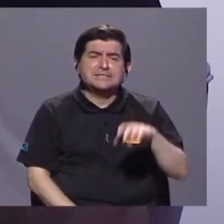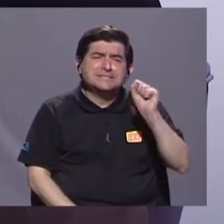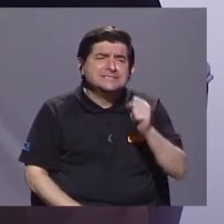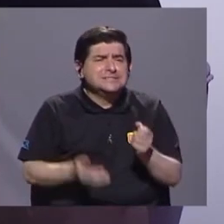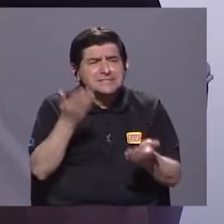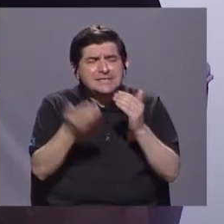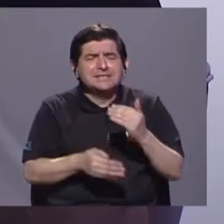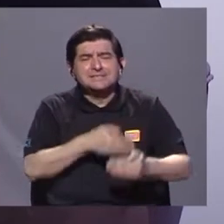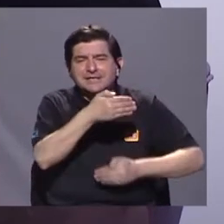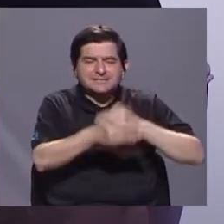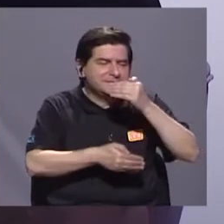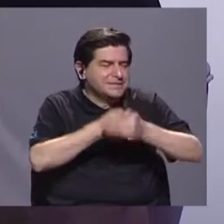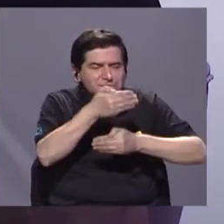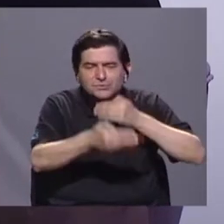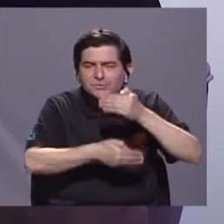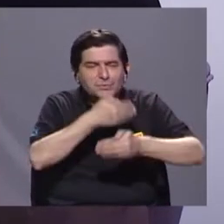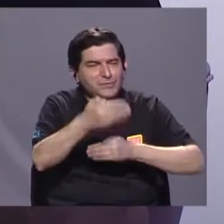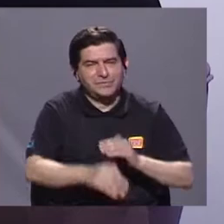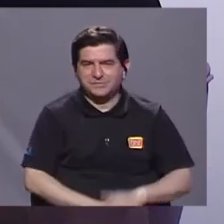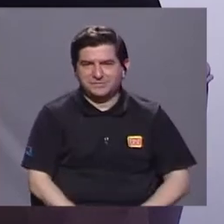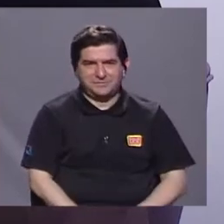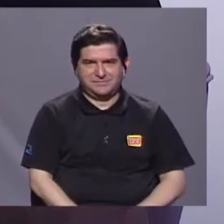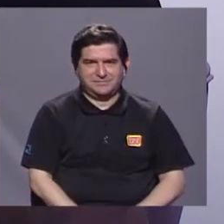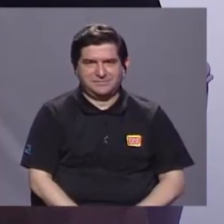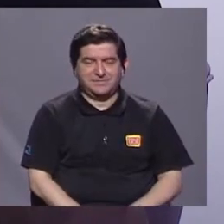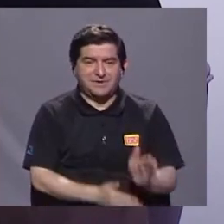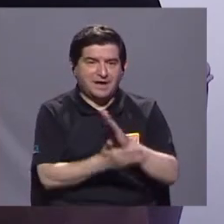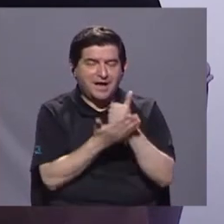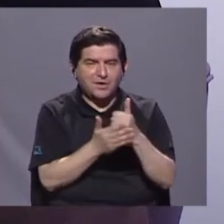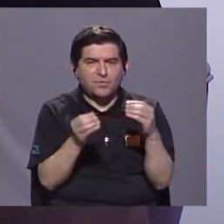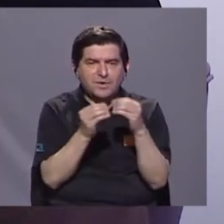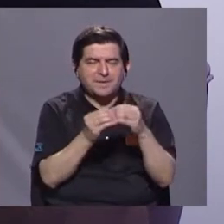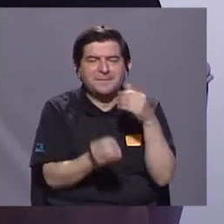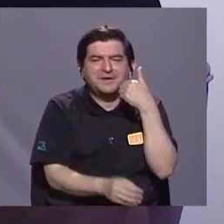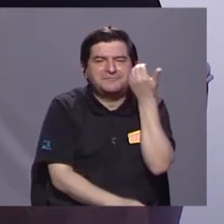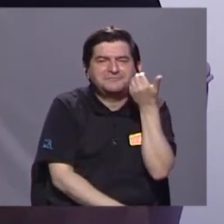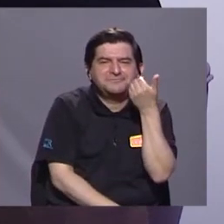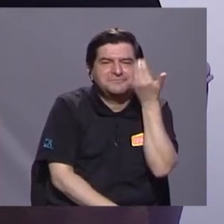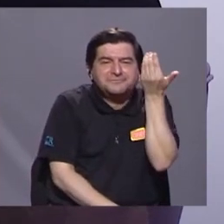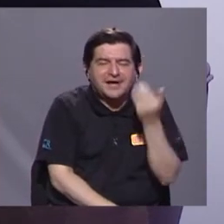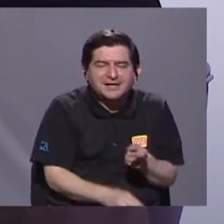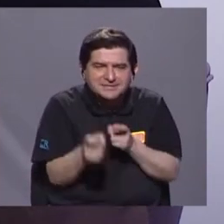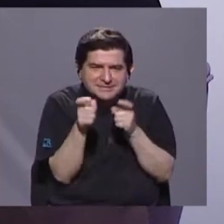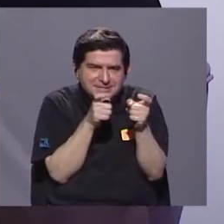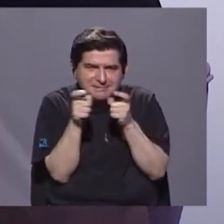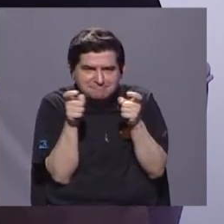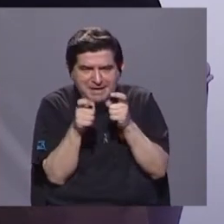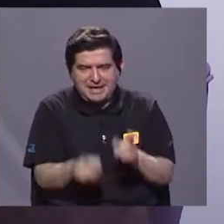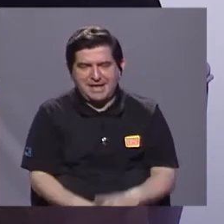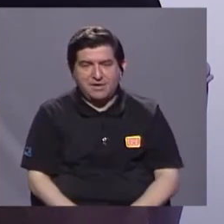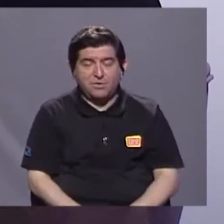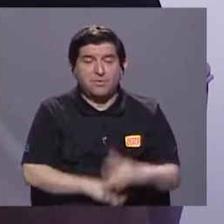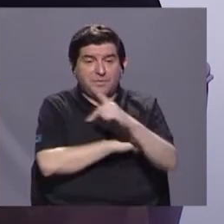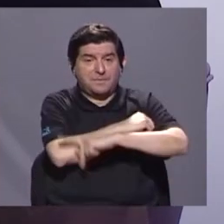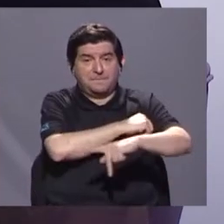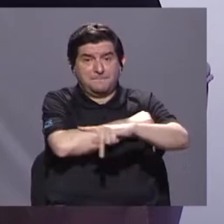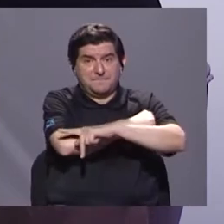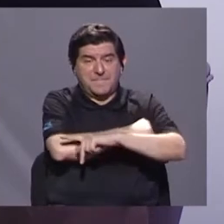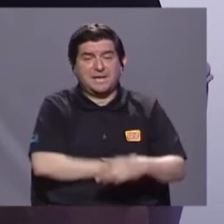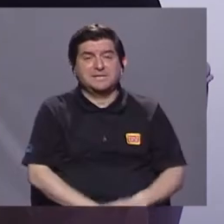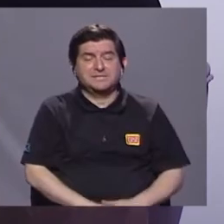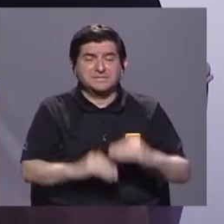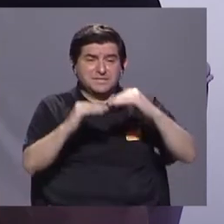sentido logístico más que todo si hay algunas que son de mayor facilidad de manejo sobre todo para países como